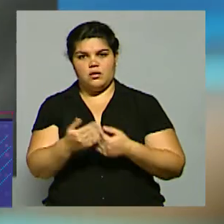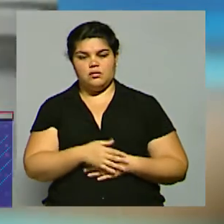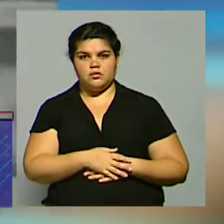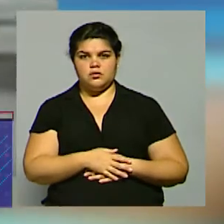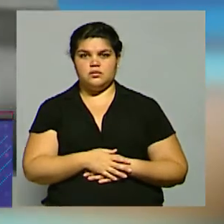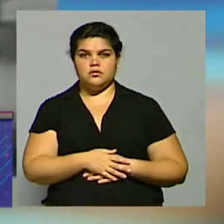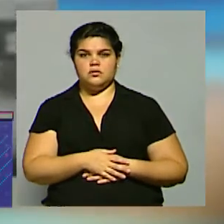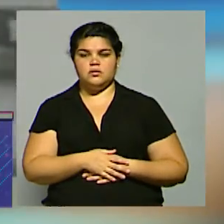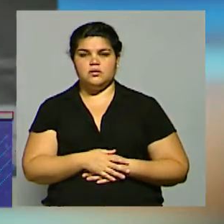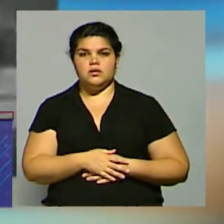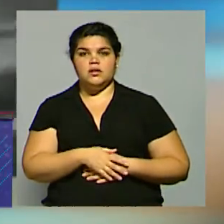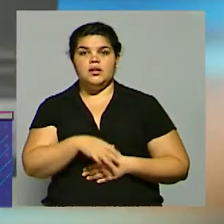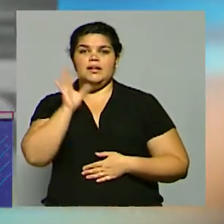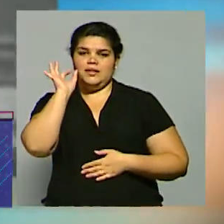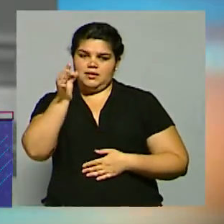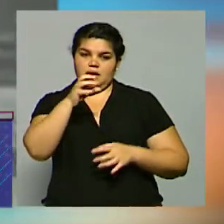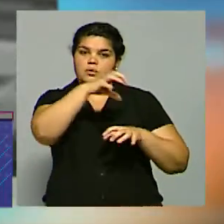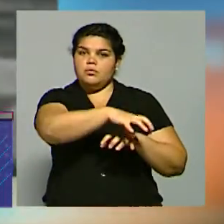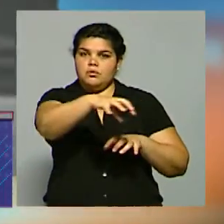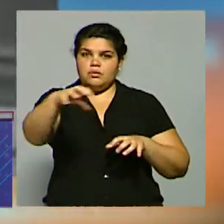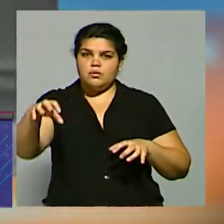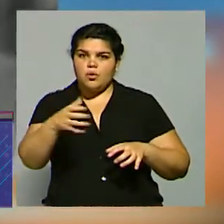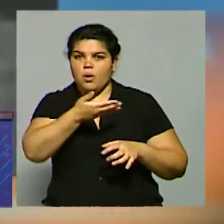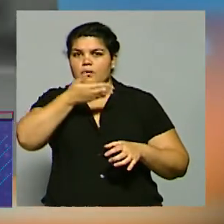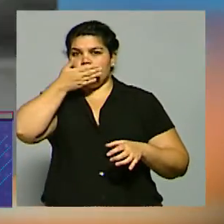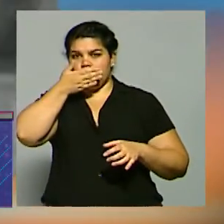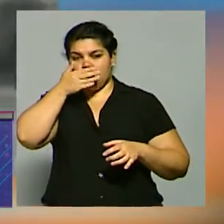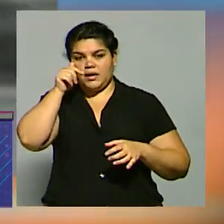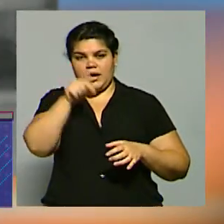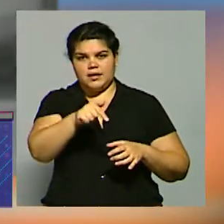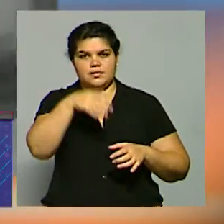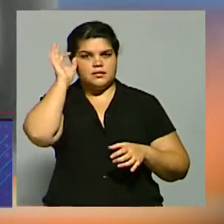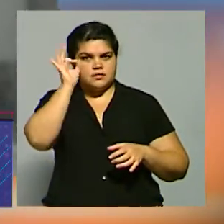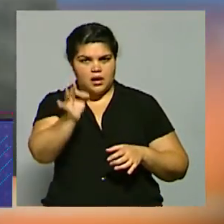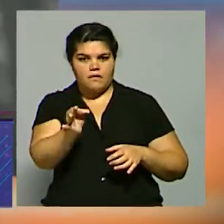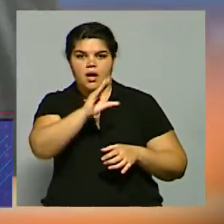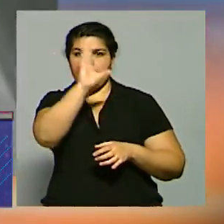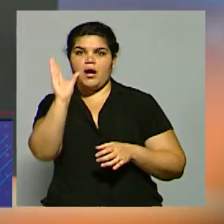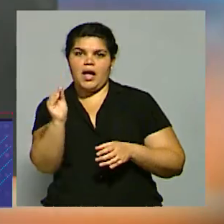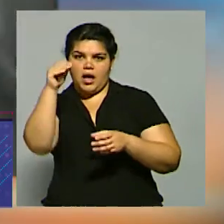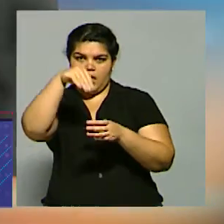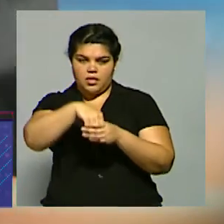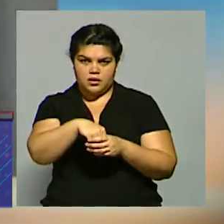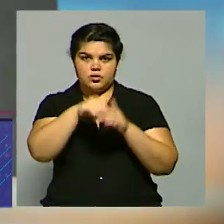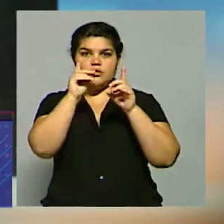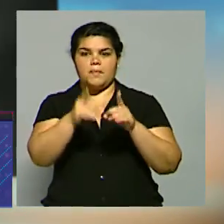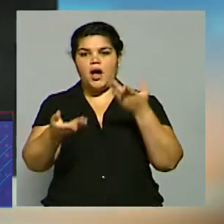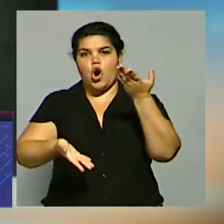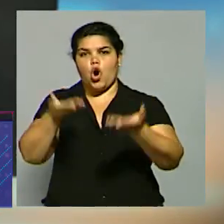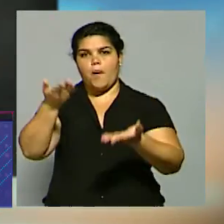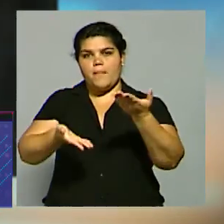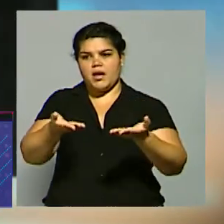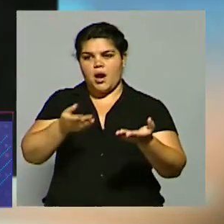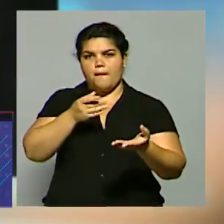Teniendo en cuenta la cantidad de centros clandestinos que hay comprobados en todo el país, comparándolo con la cantidad de